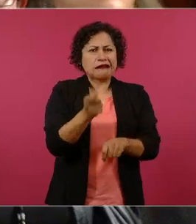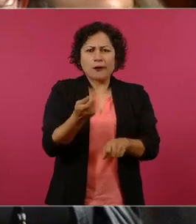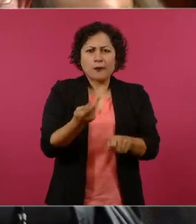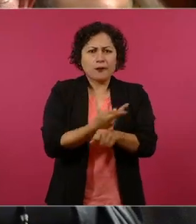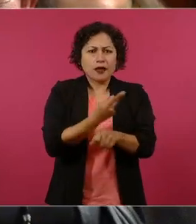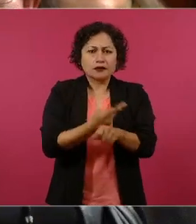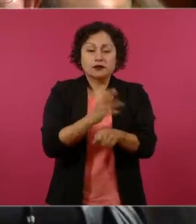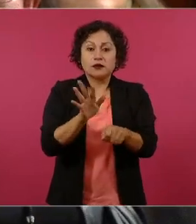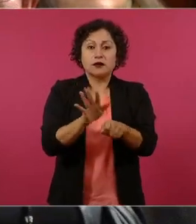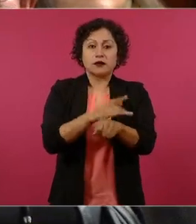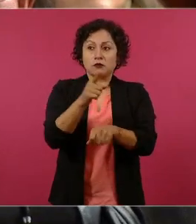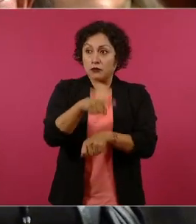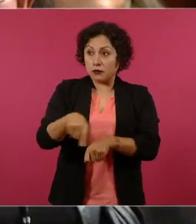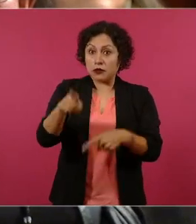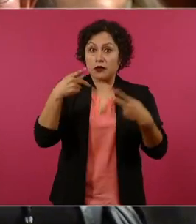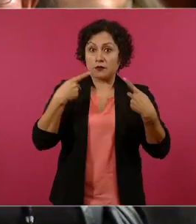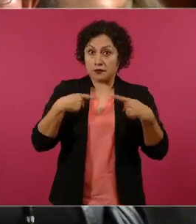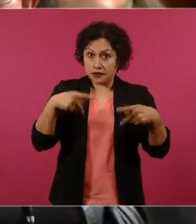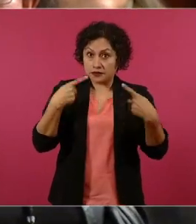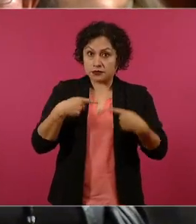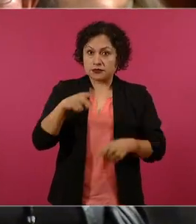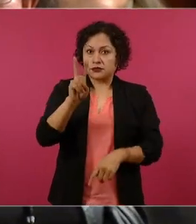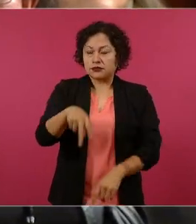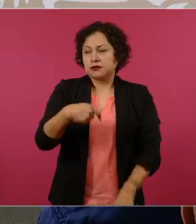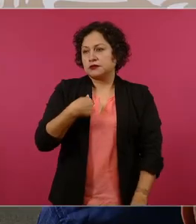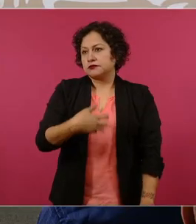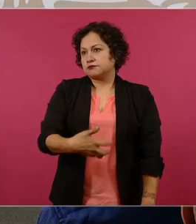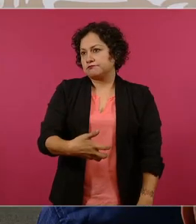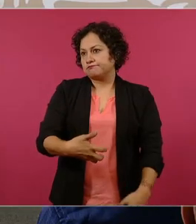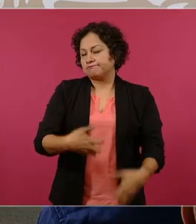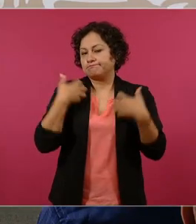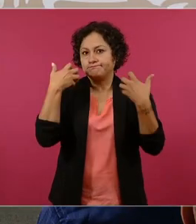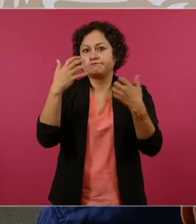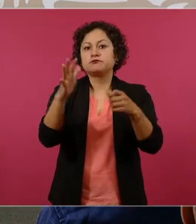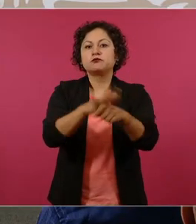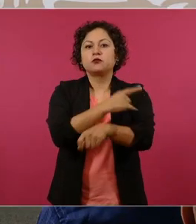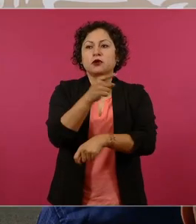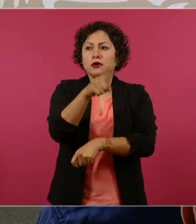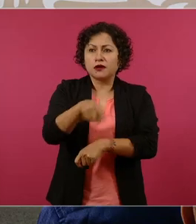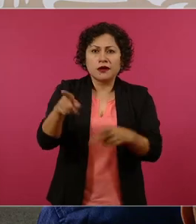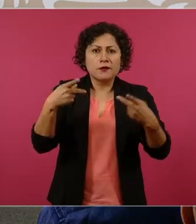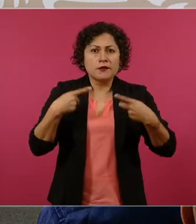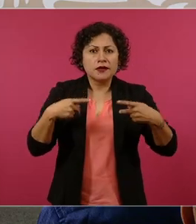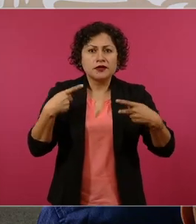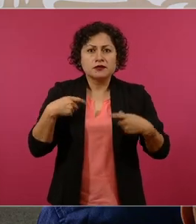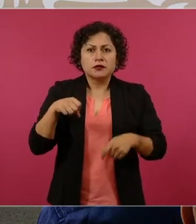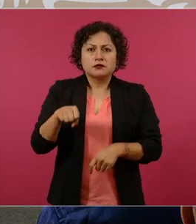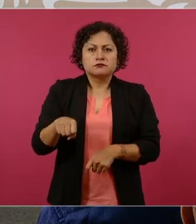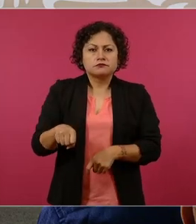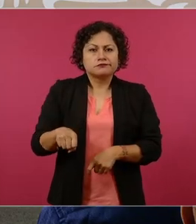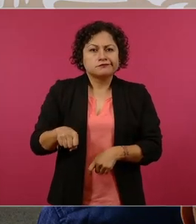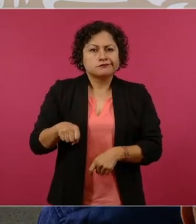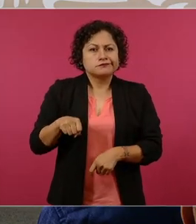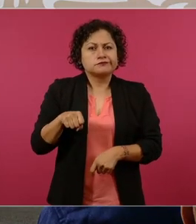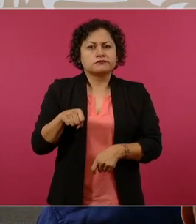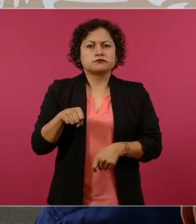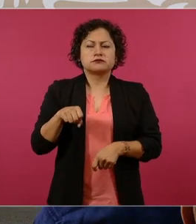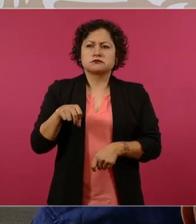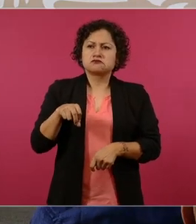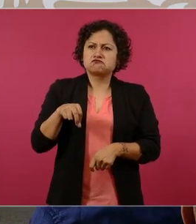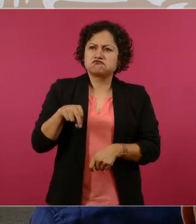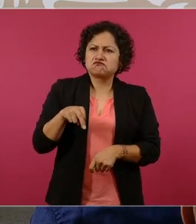gente es que es muy indignante presidente con bastón apenas podían caminar